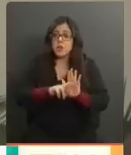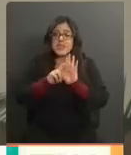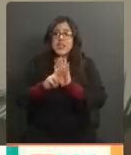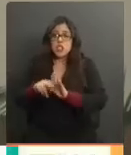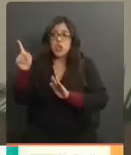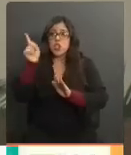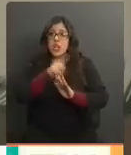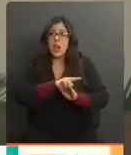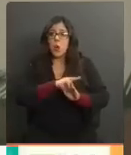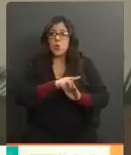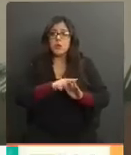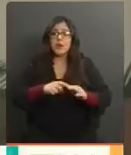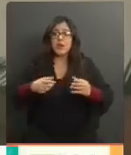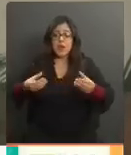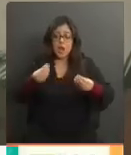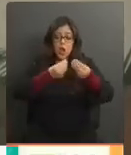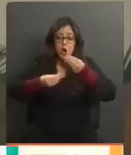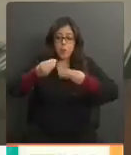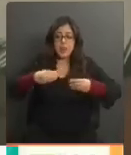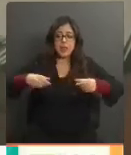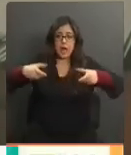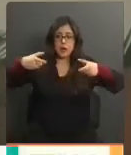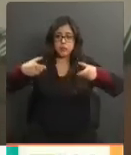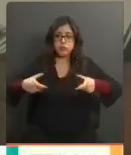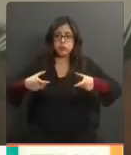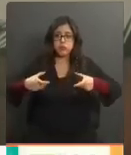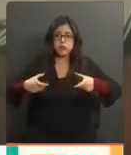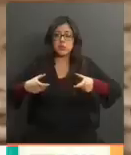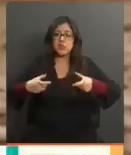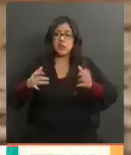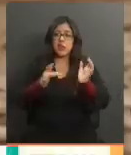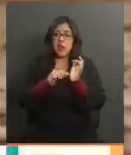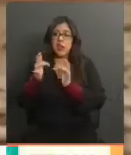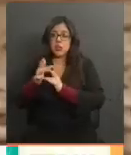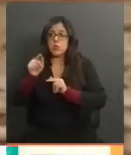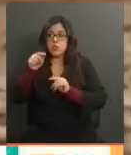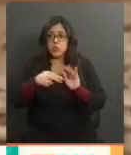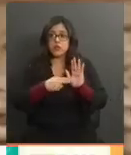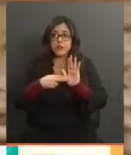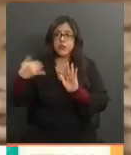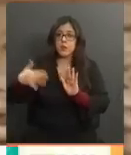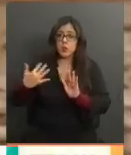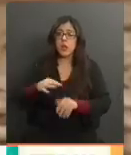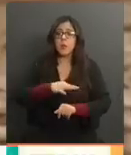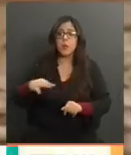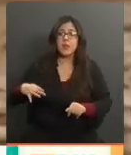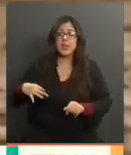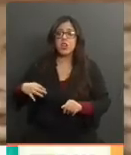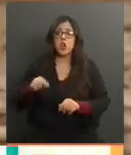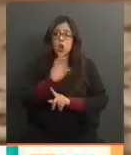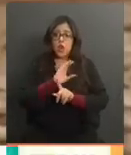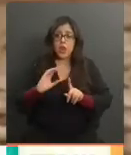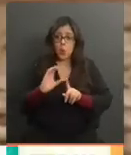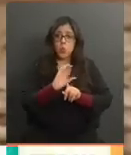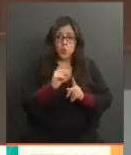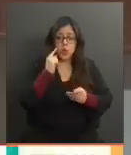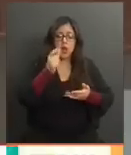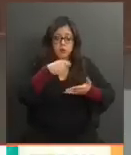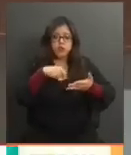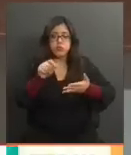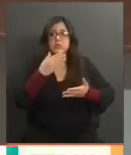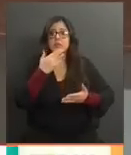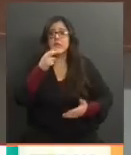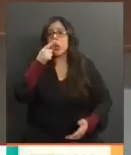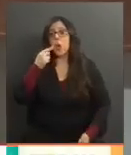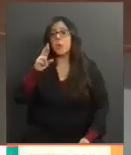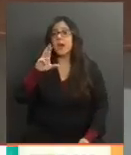Cena. De hecho, esta es una de las obras que es reconocida por el Ministerio de Cultura, y don Rodolfo Castro